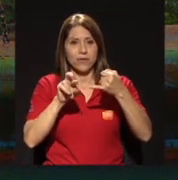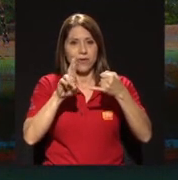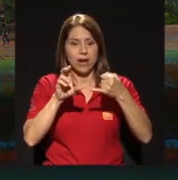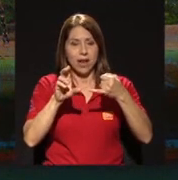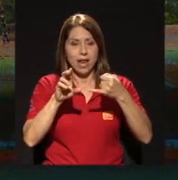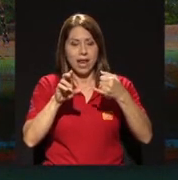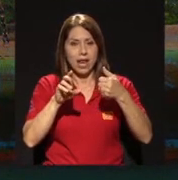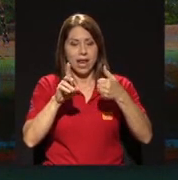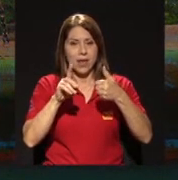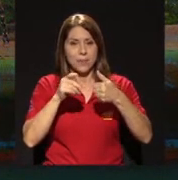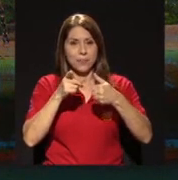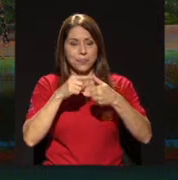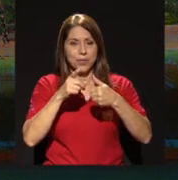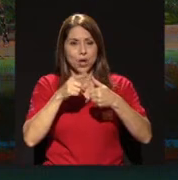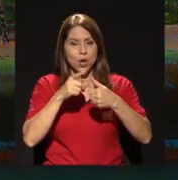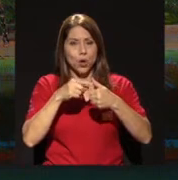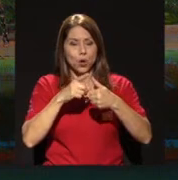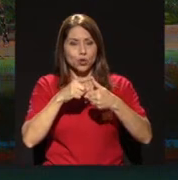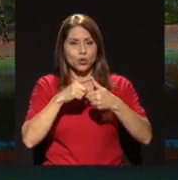están